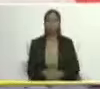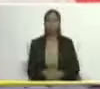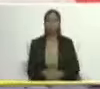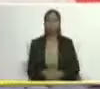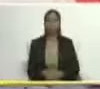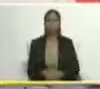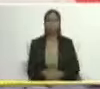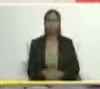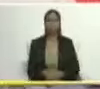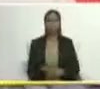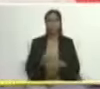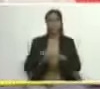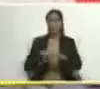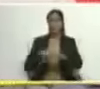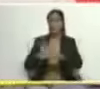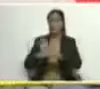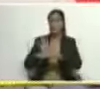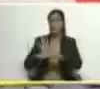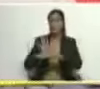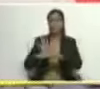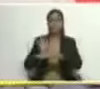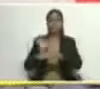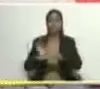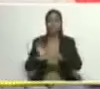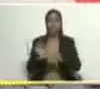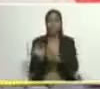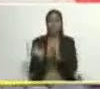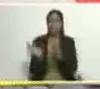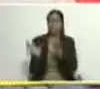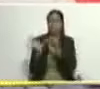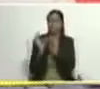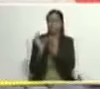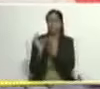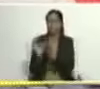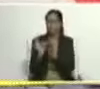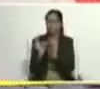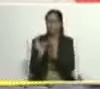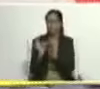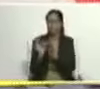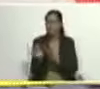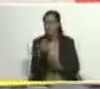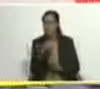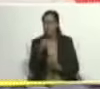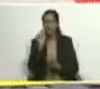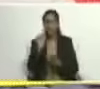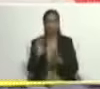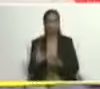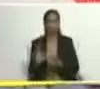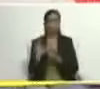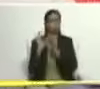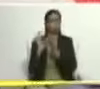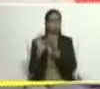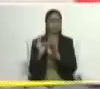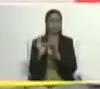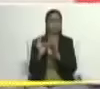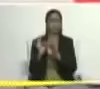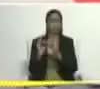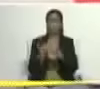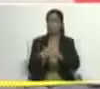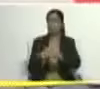Y los BRICS lo que tiende es a consolidarse en calidad y en cantidad también. Ya los BRICS